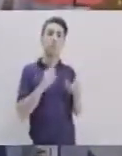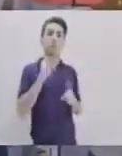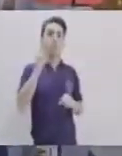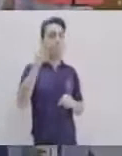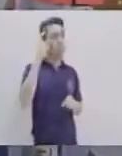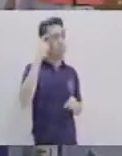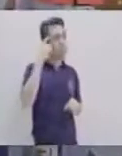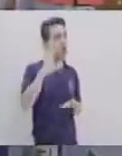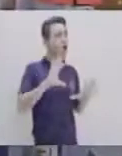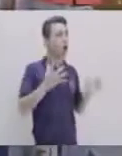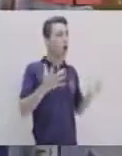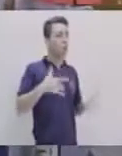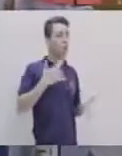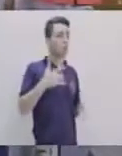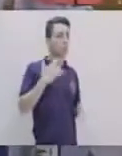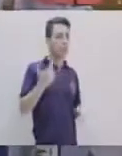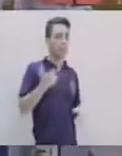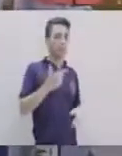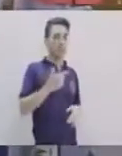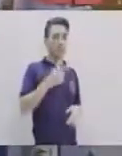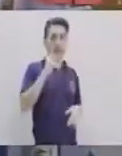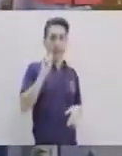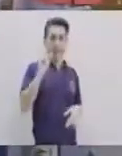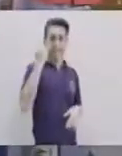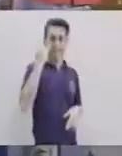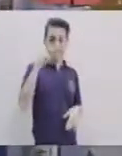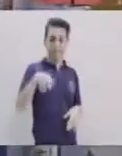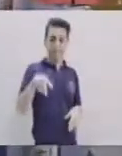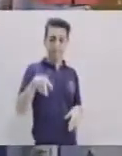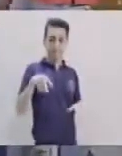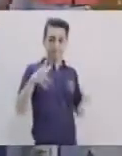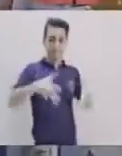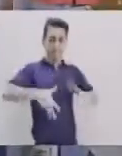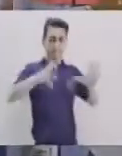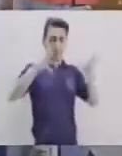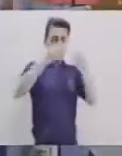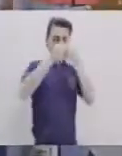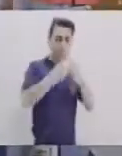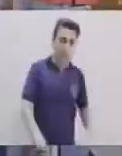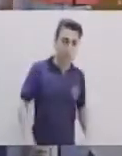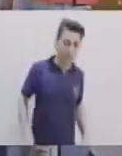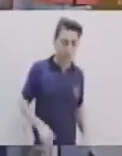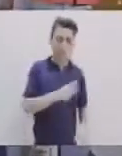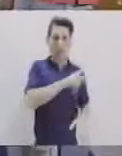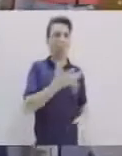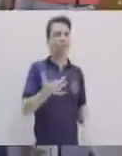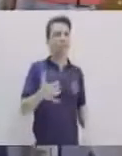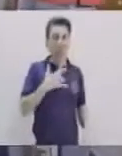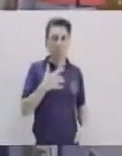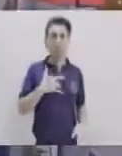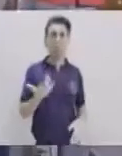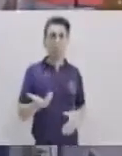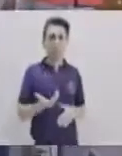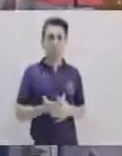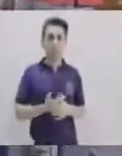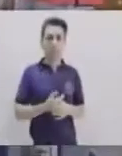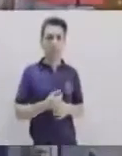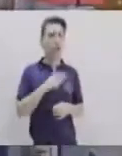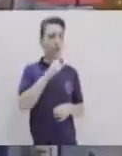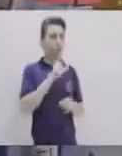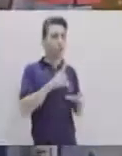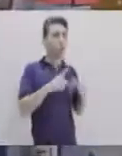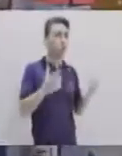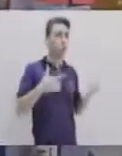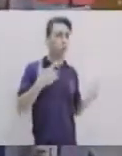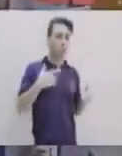Kate cuando la pelota desapareció? ¿Qué sentimientos experimentó ella en ese momento? ¿Cómo te habrías sentido tú en